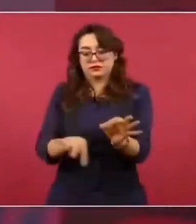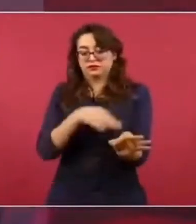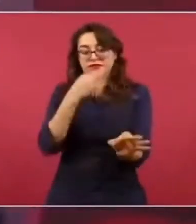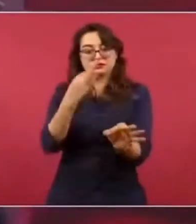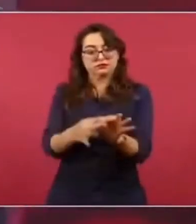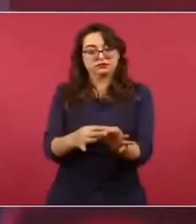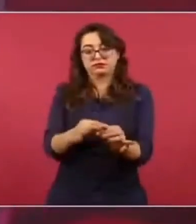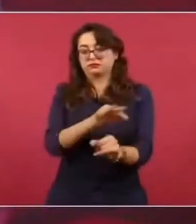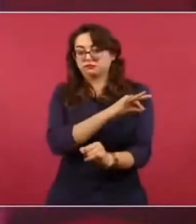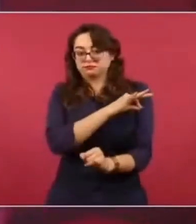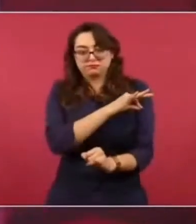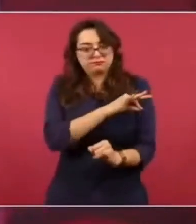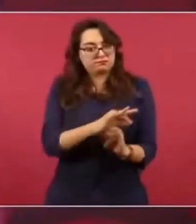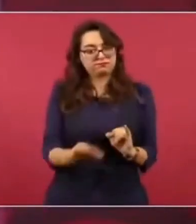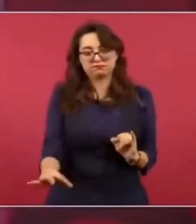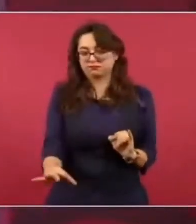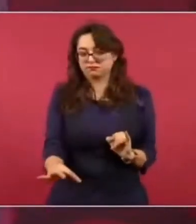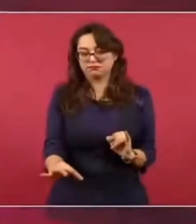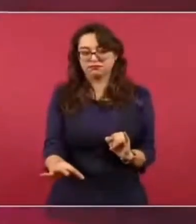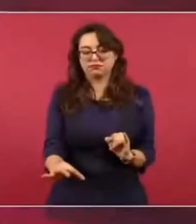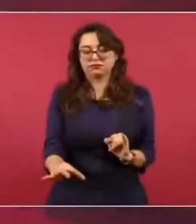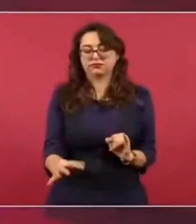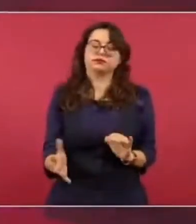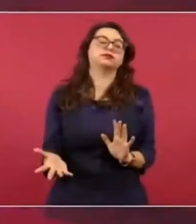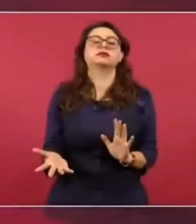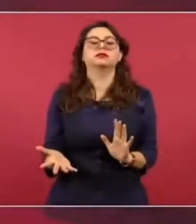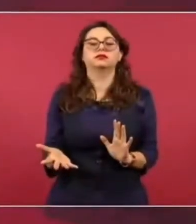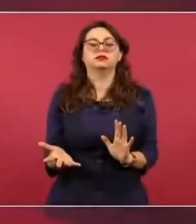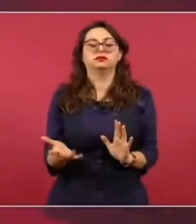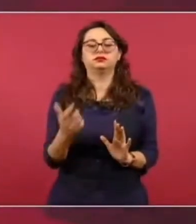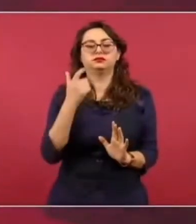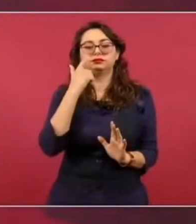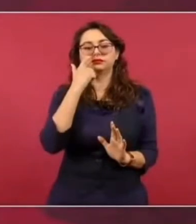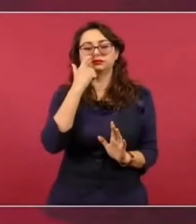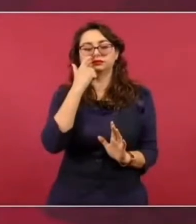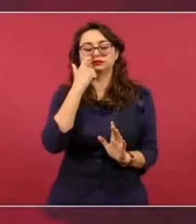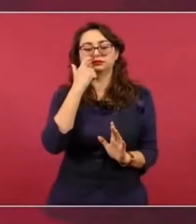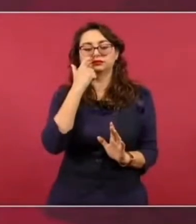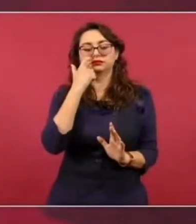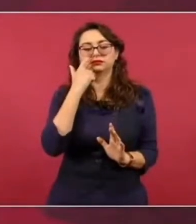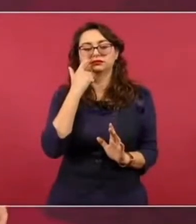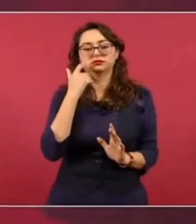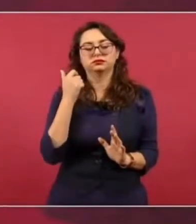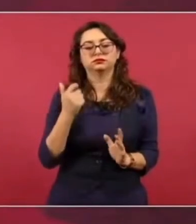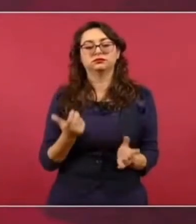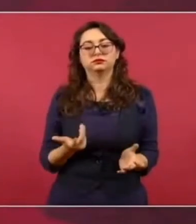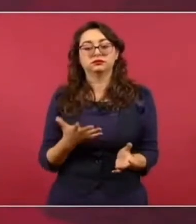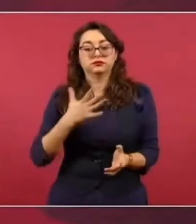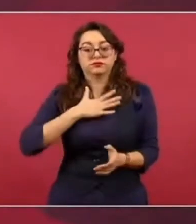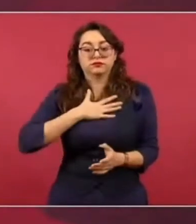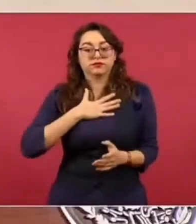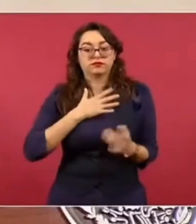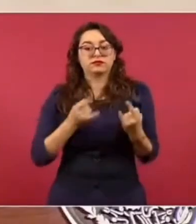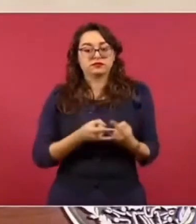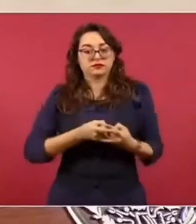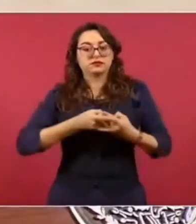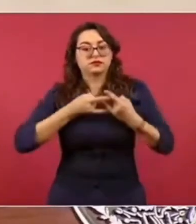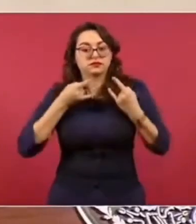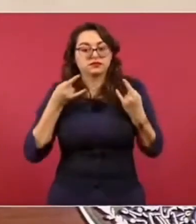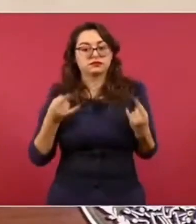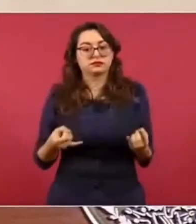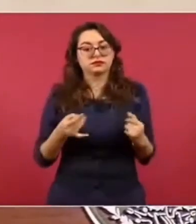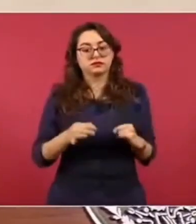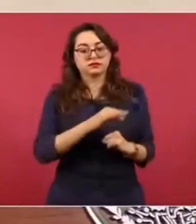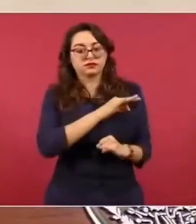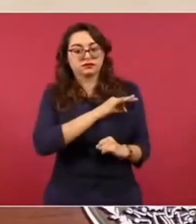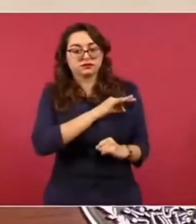mientras exista el mundo, no dejará de existir la fama y la